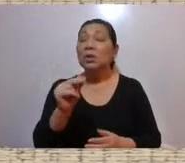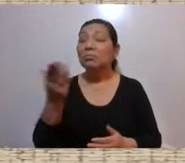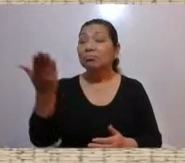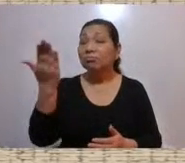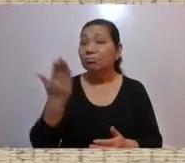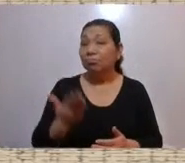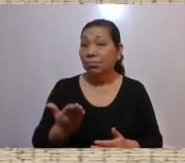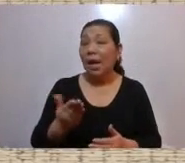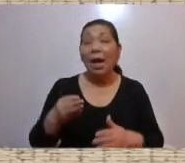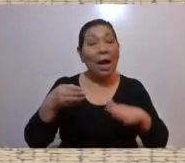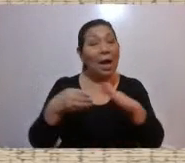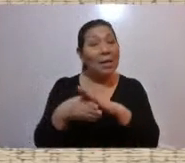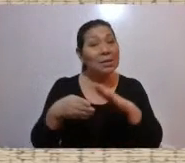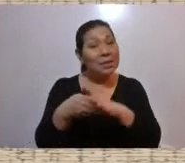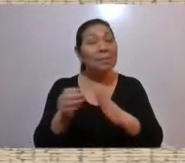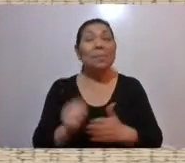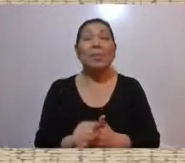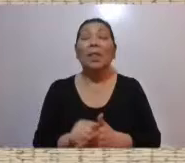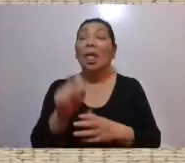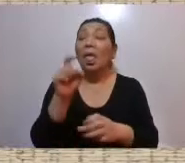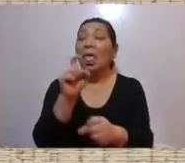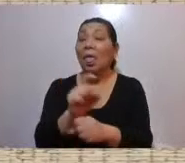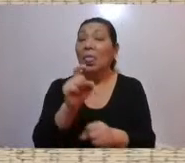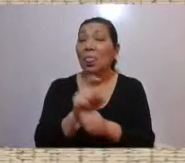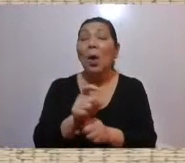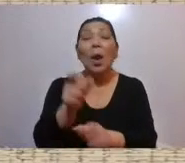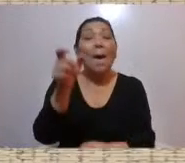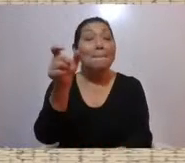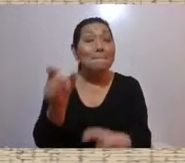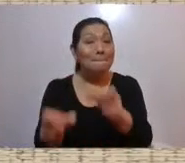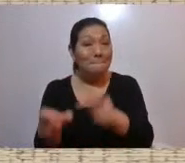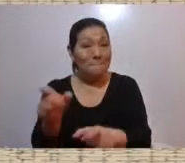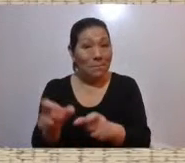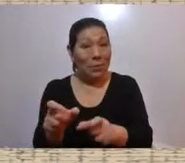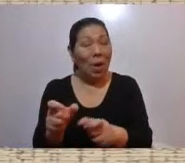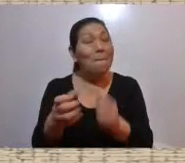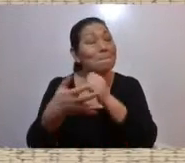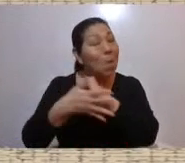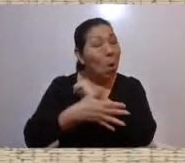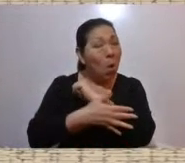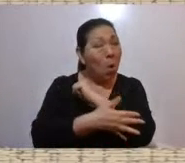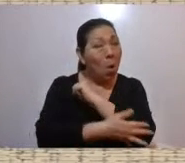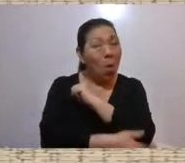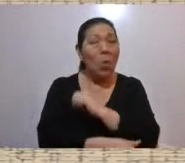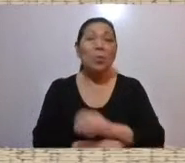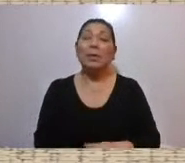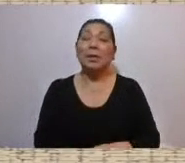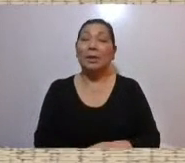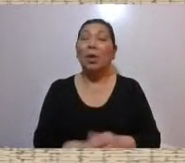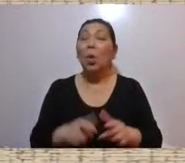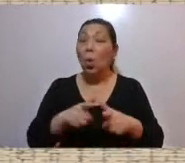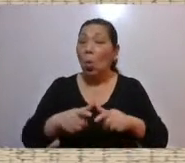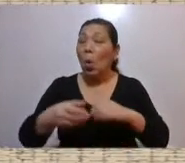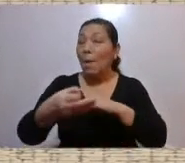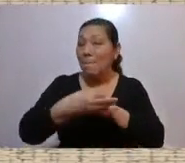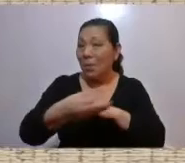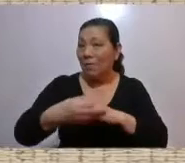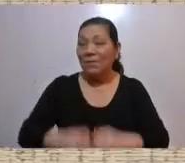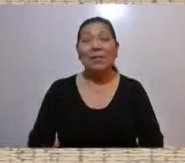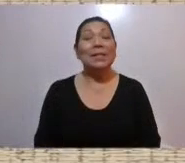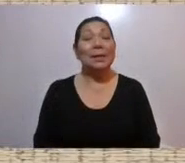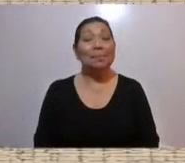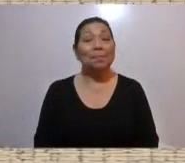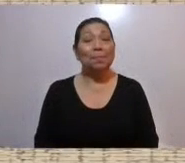la disponibilidad y accesibilidad a la educación de las personas de extrema pobreza del